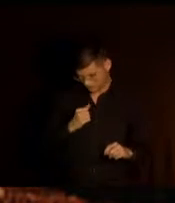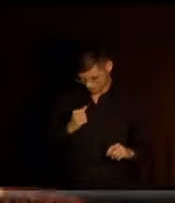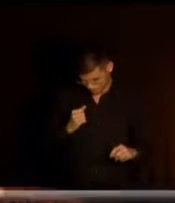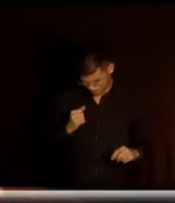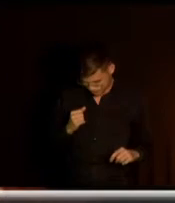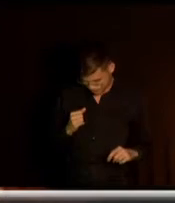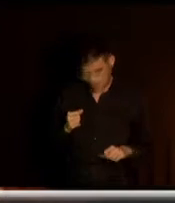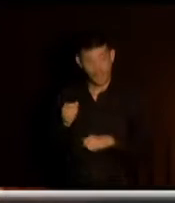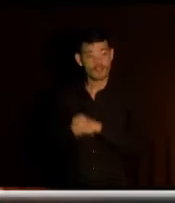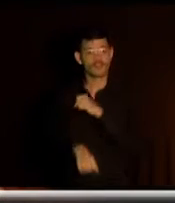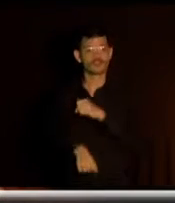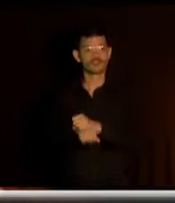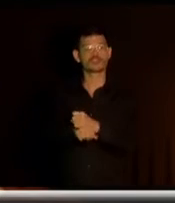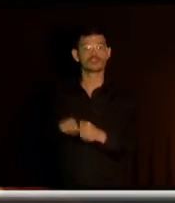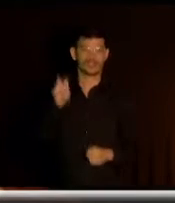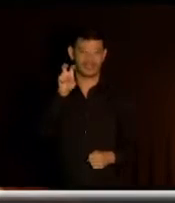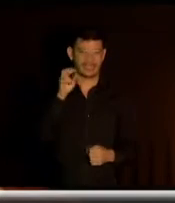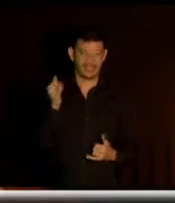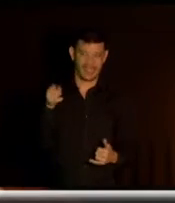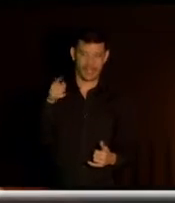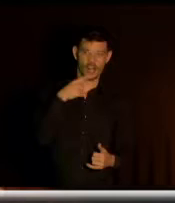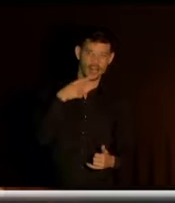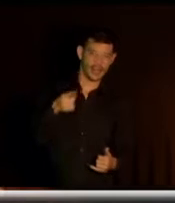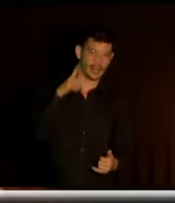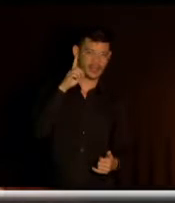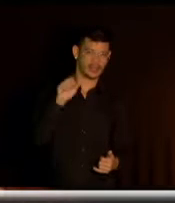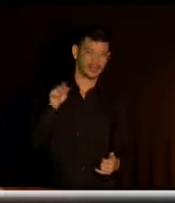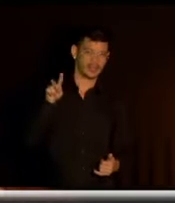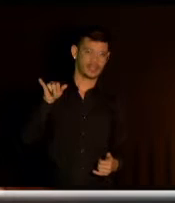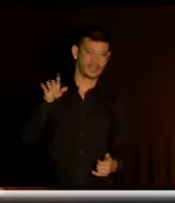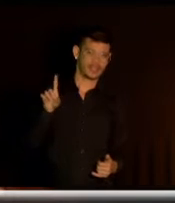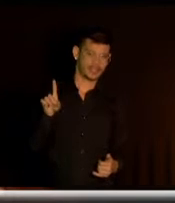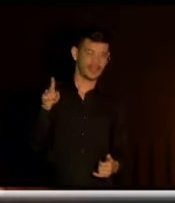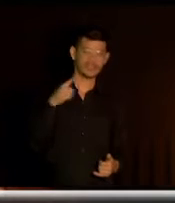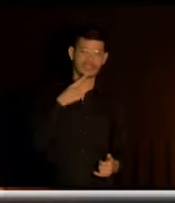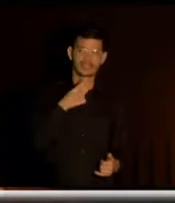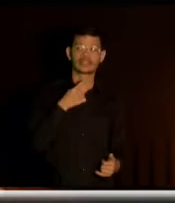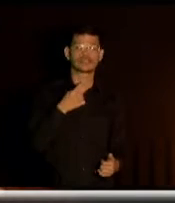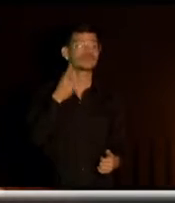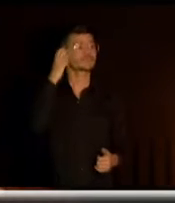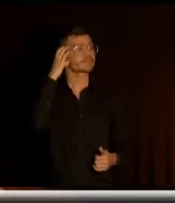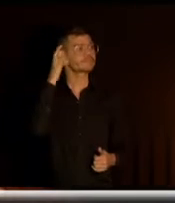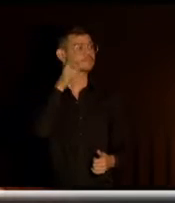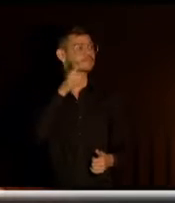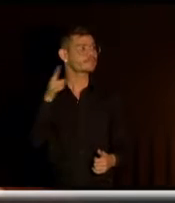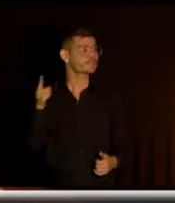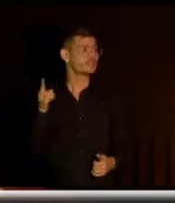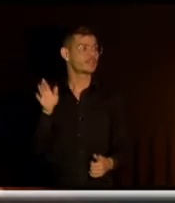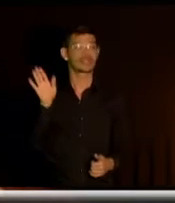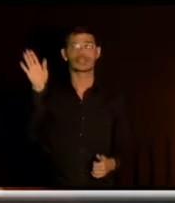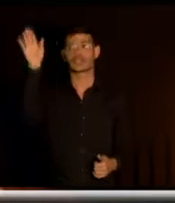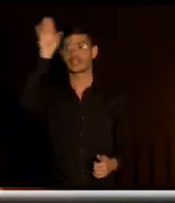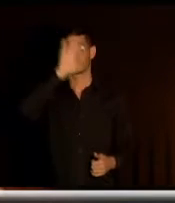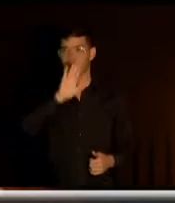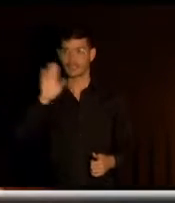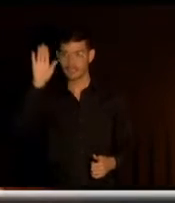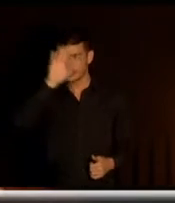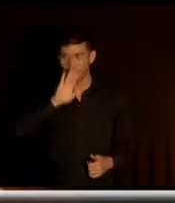Fútbol 7, que acaba de nombrar David, existen las departamentos para